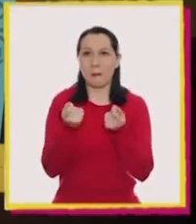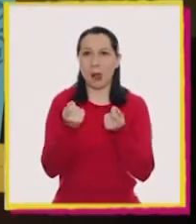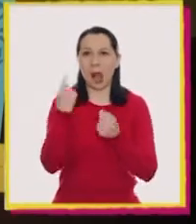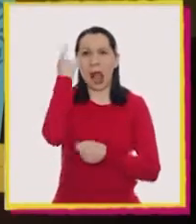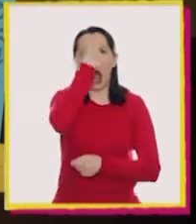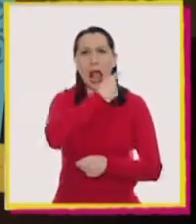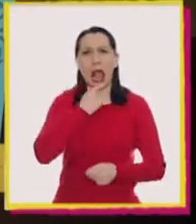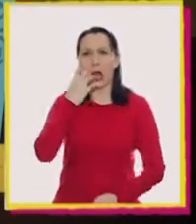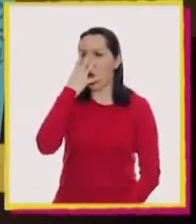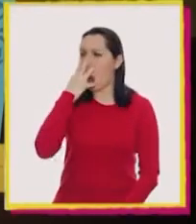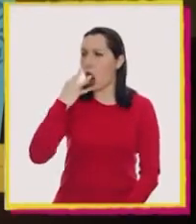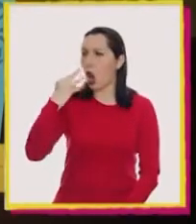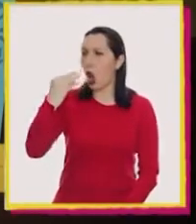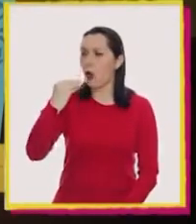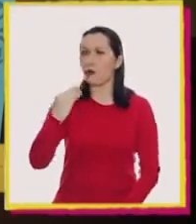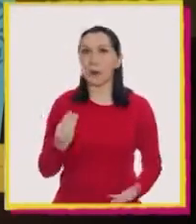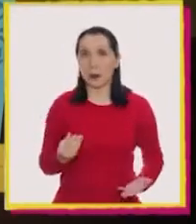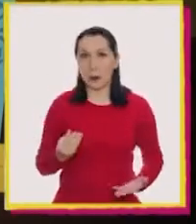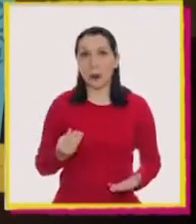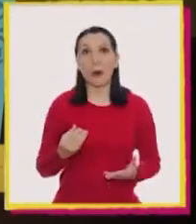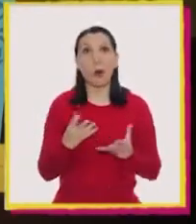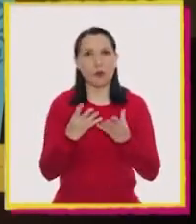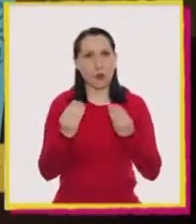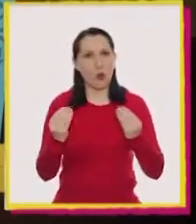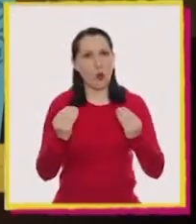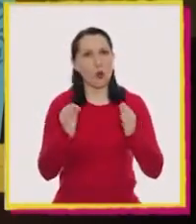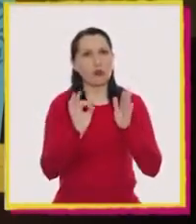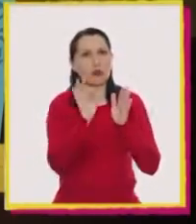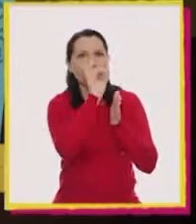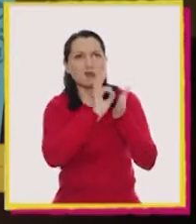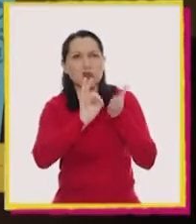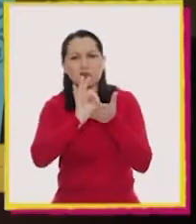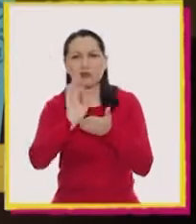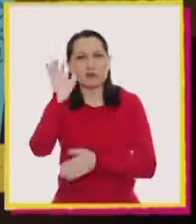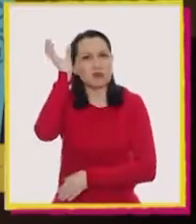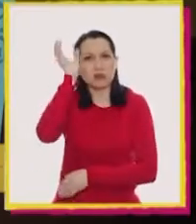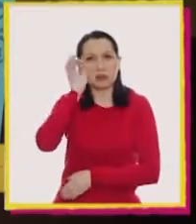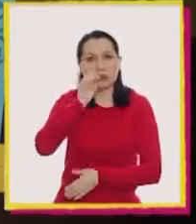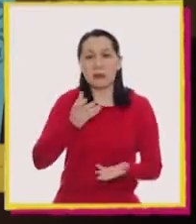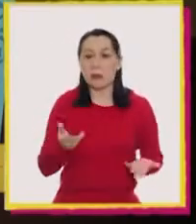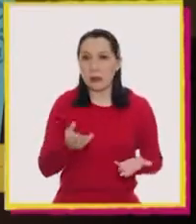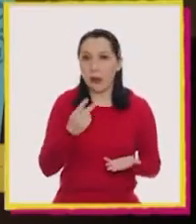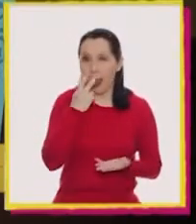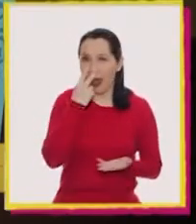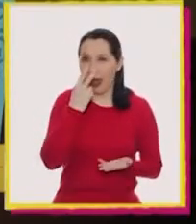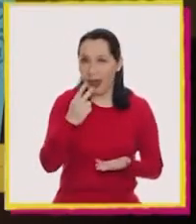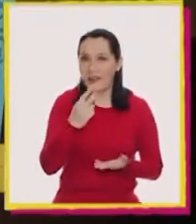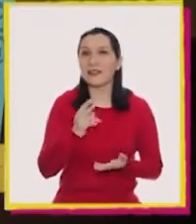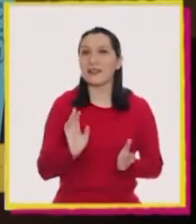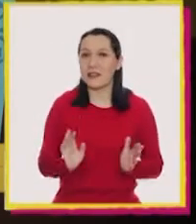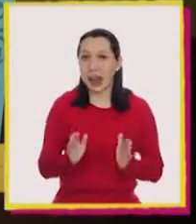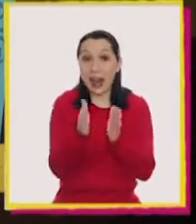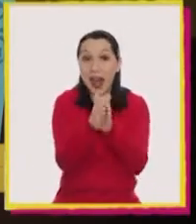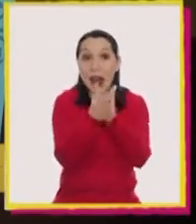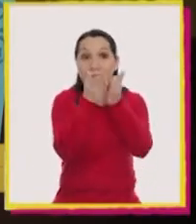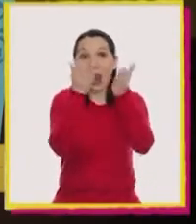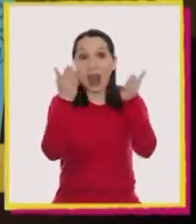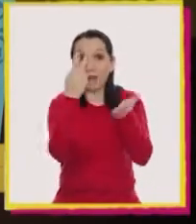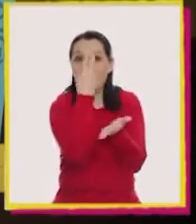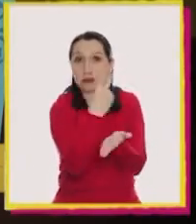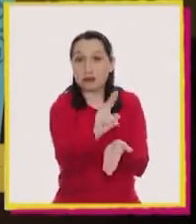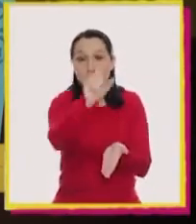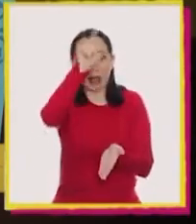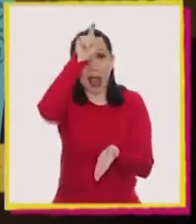como con cara de lobo. Y muchos símbolos que no comprendo. A ver, revisemos el